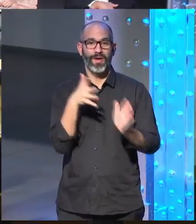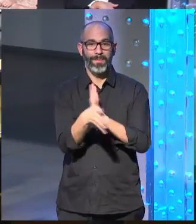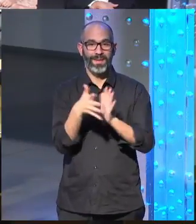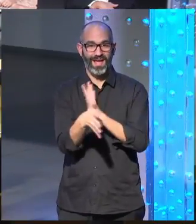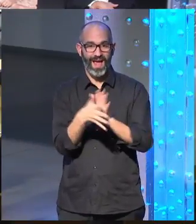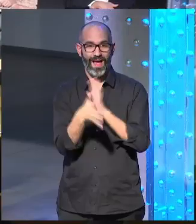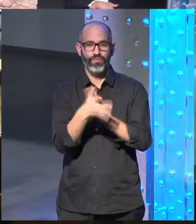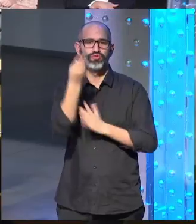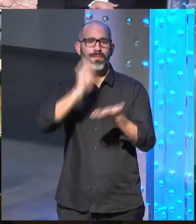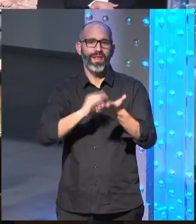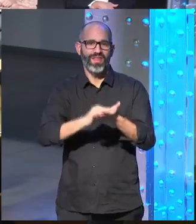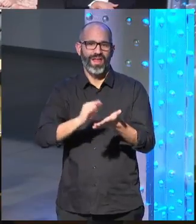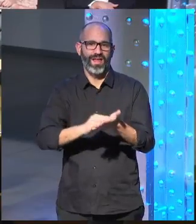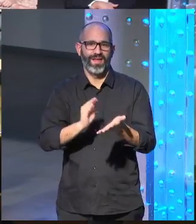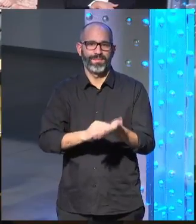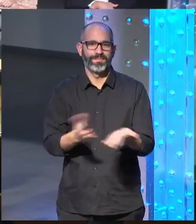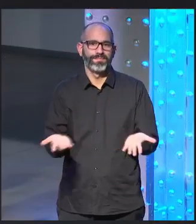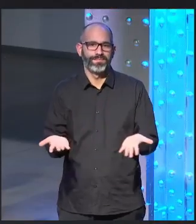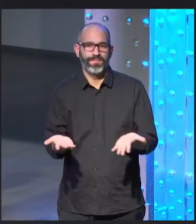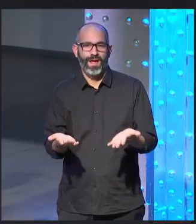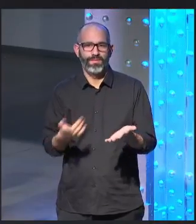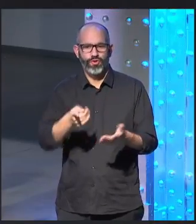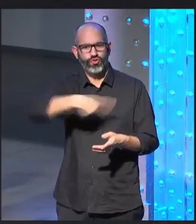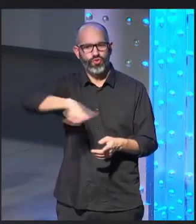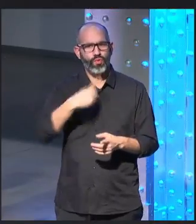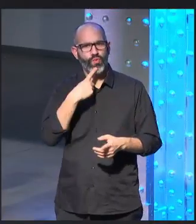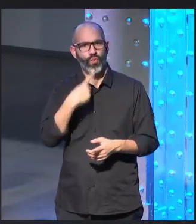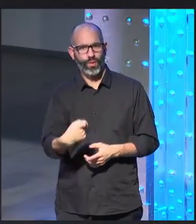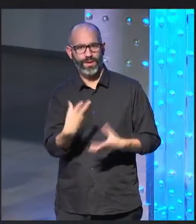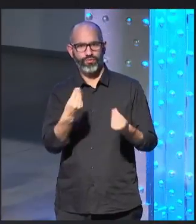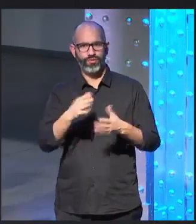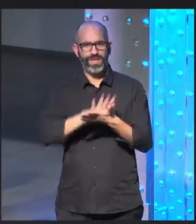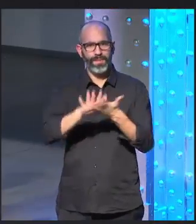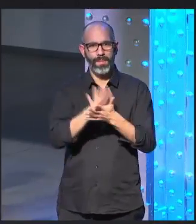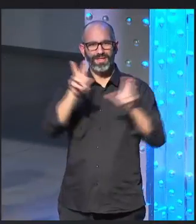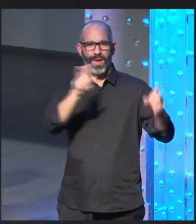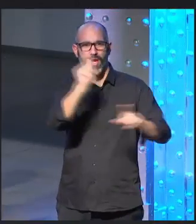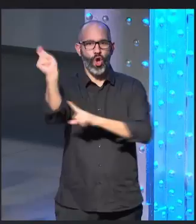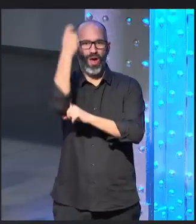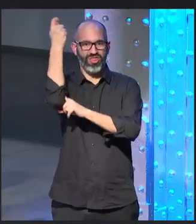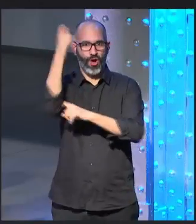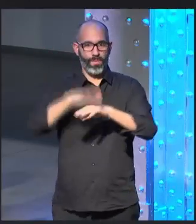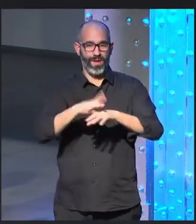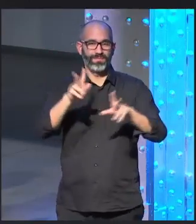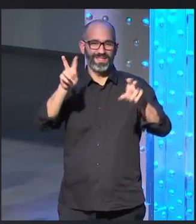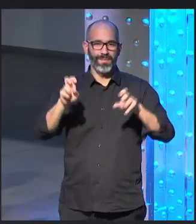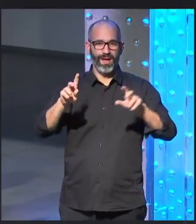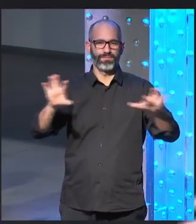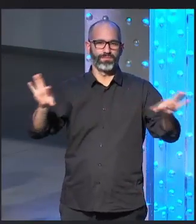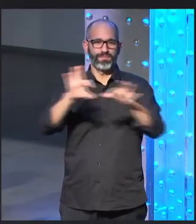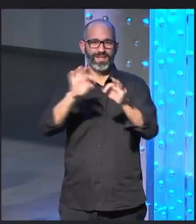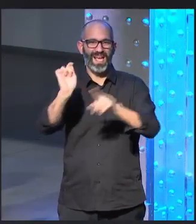Esto explica que muchas veces nos resulta muy difícil, cuando hablamos de innovación, tener en cuenta la